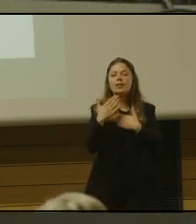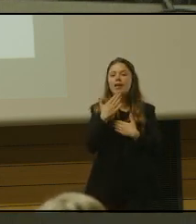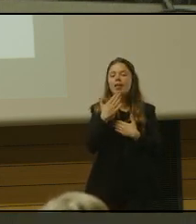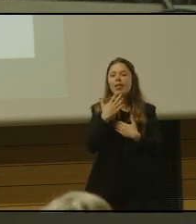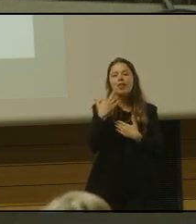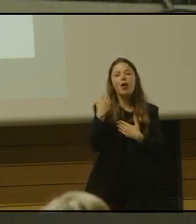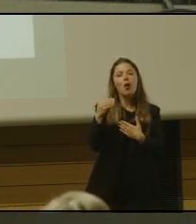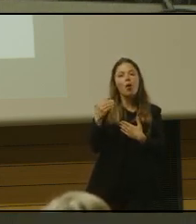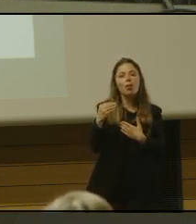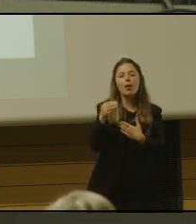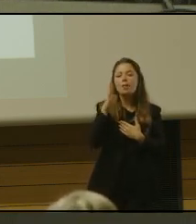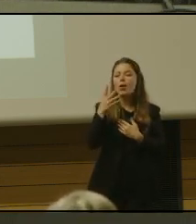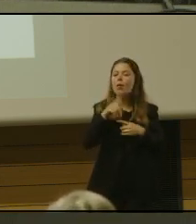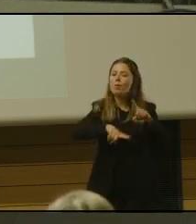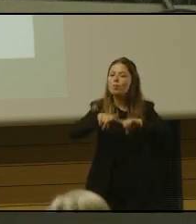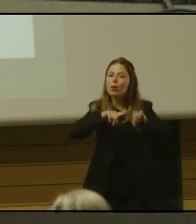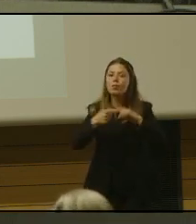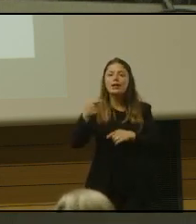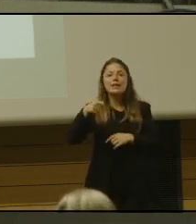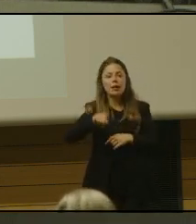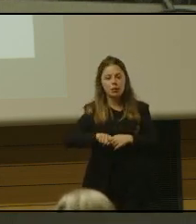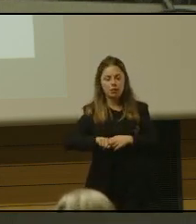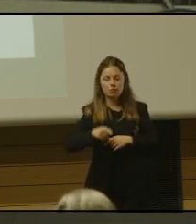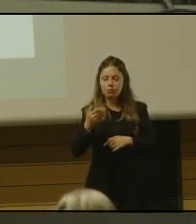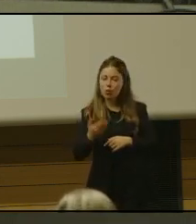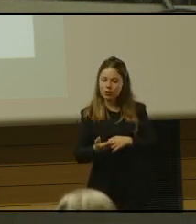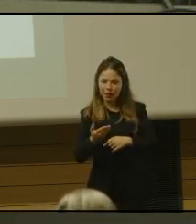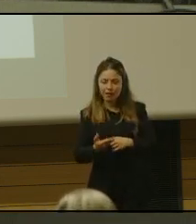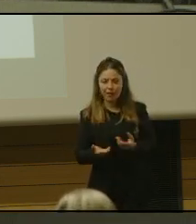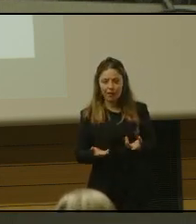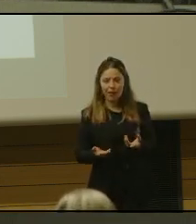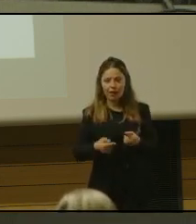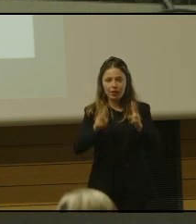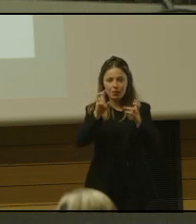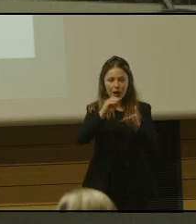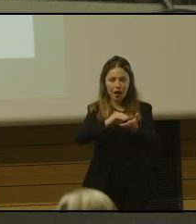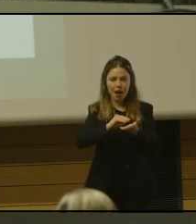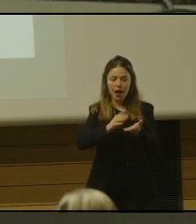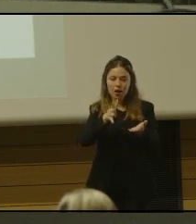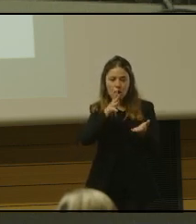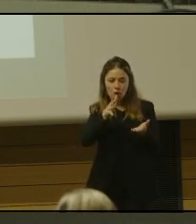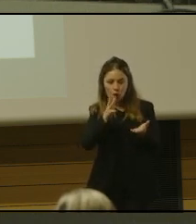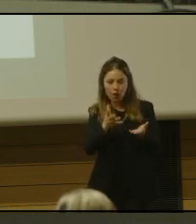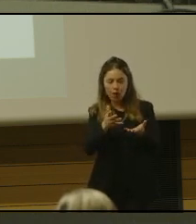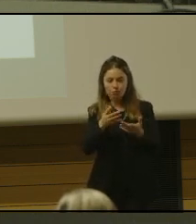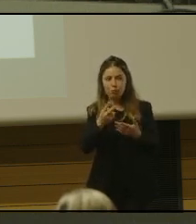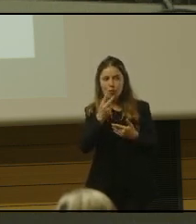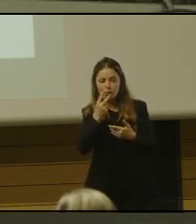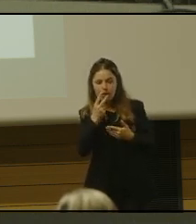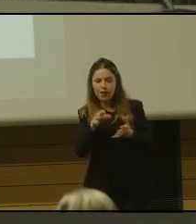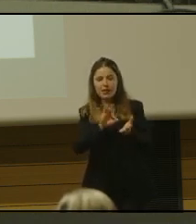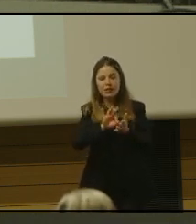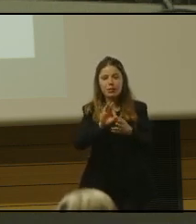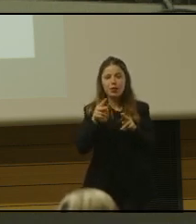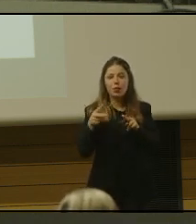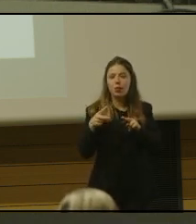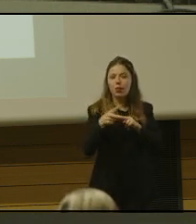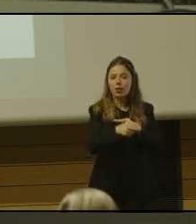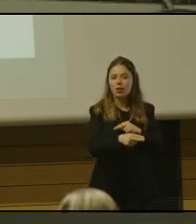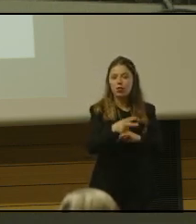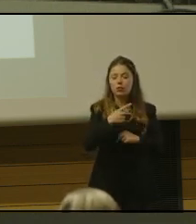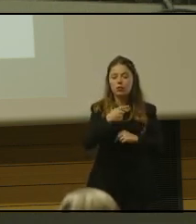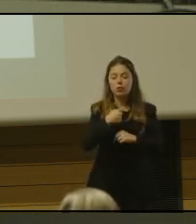más jóvenes, claro, pero es que es un problema también importantísimo. Y priorizarlos, yo creo que desde los servicios de prevención,